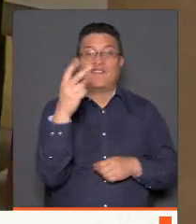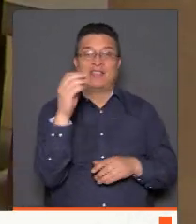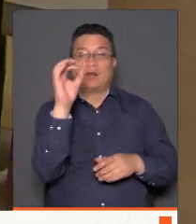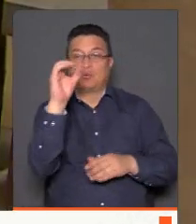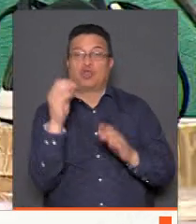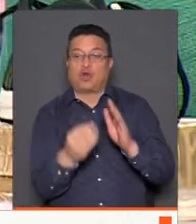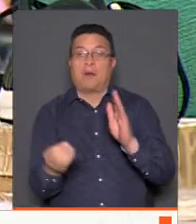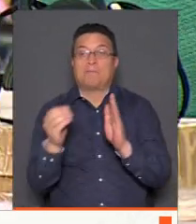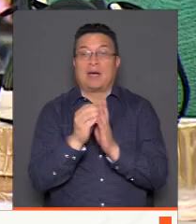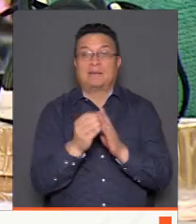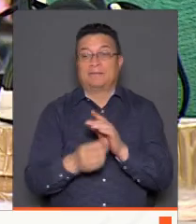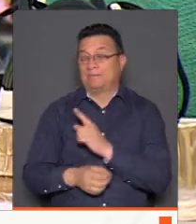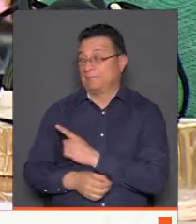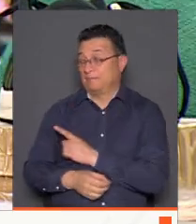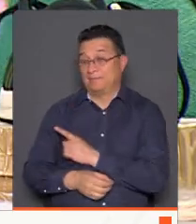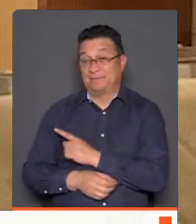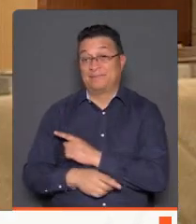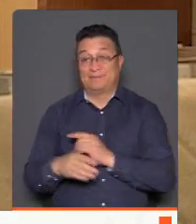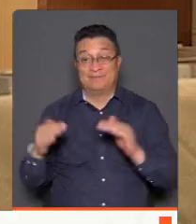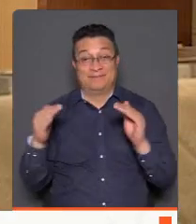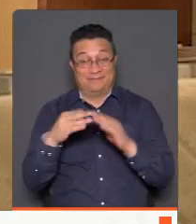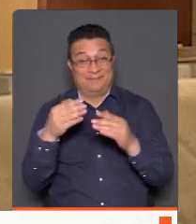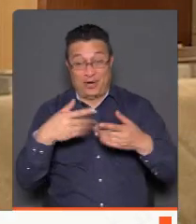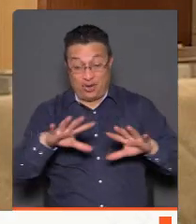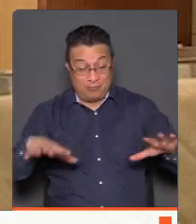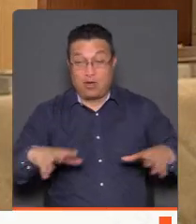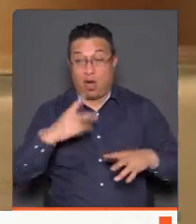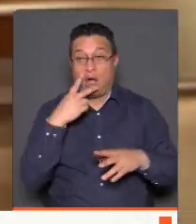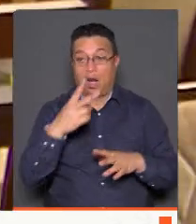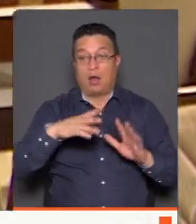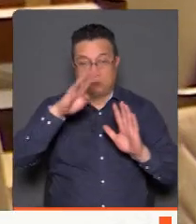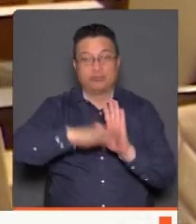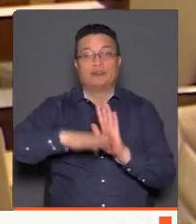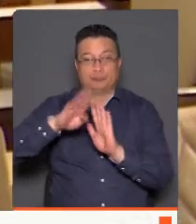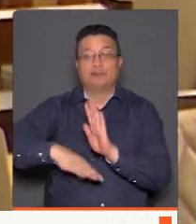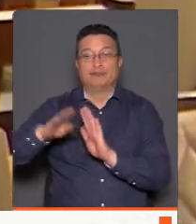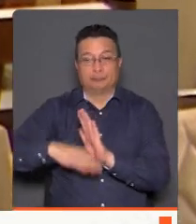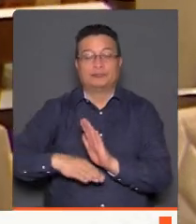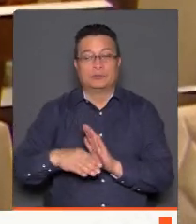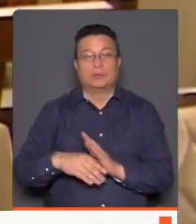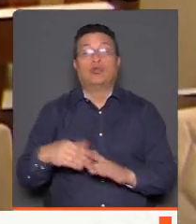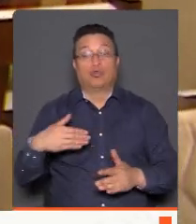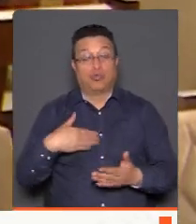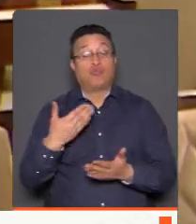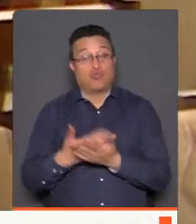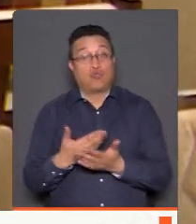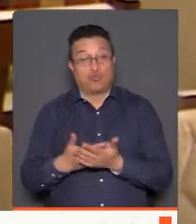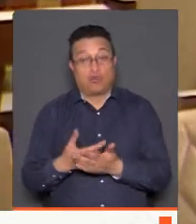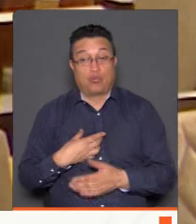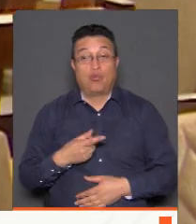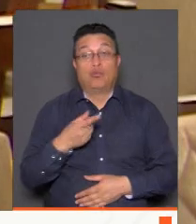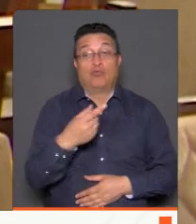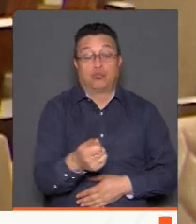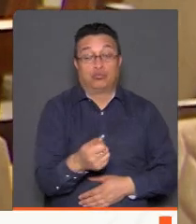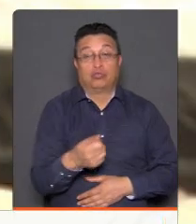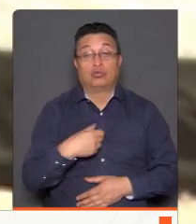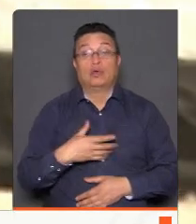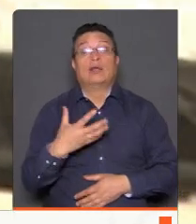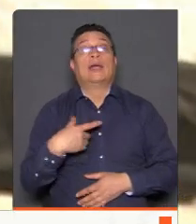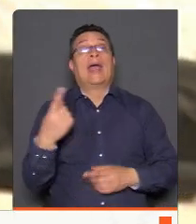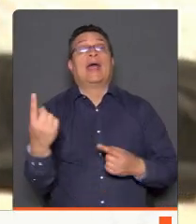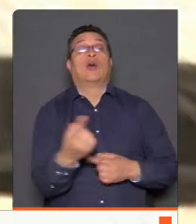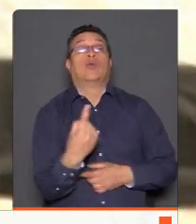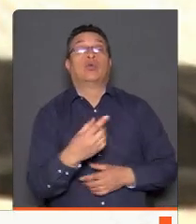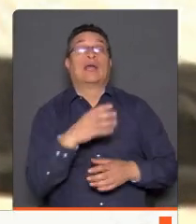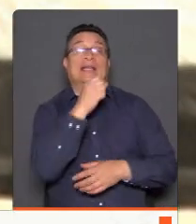de la tienda Outlet del Hogar demuestra claramente lo que pasó con los precios. Aproveché de comprar una secadora más barata.